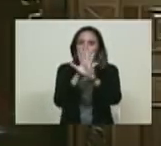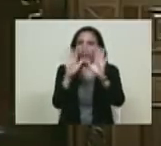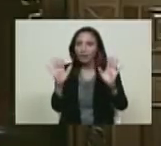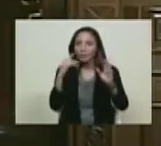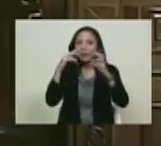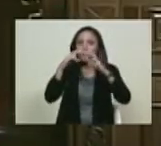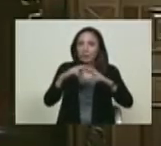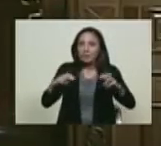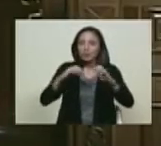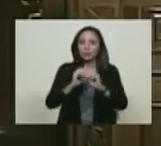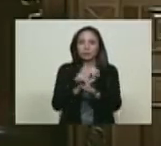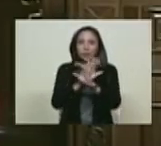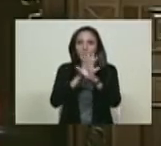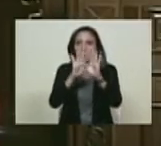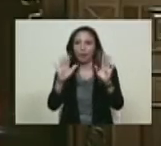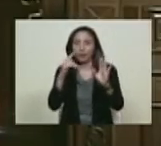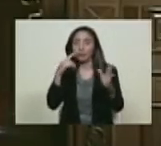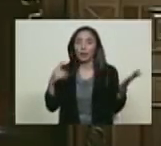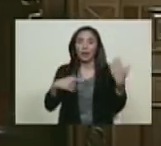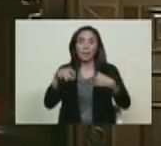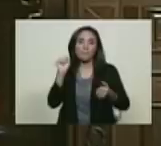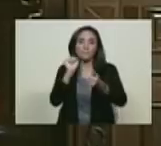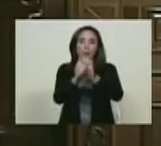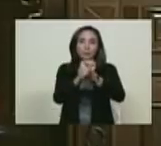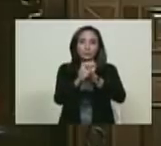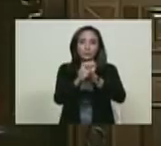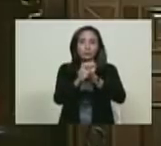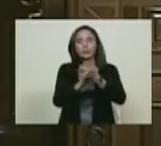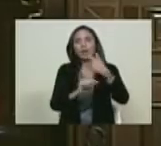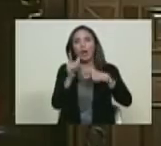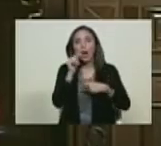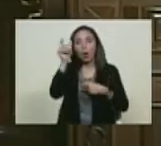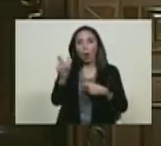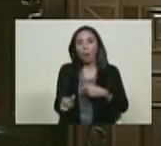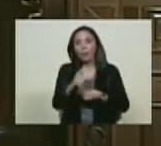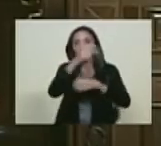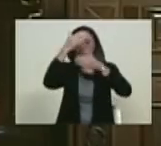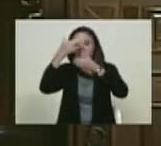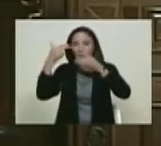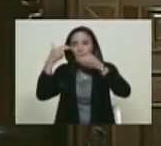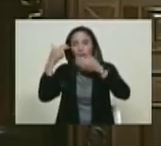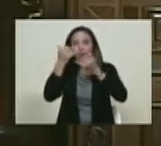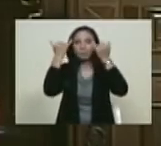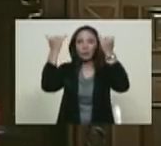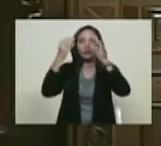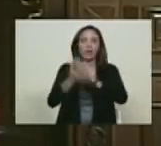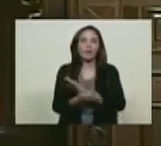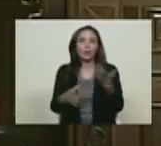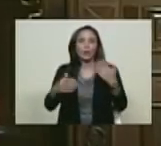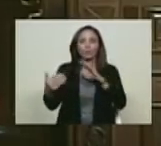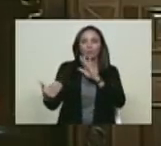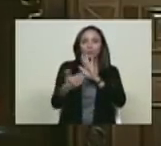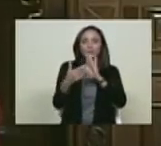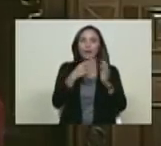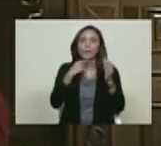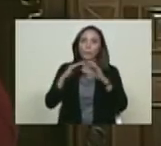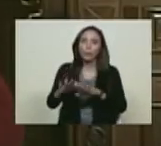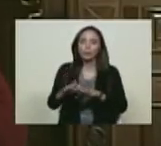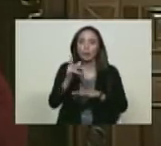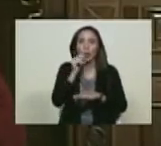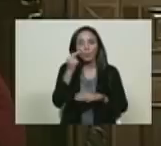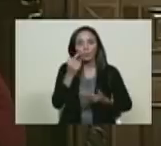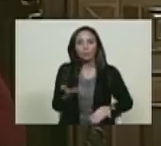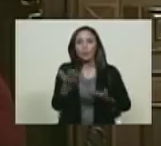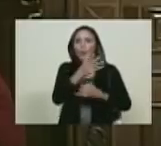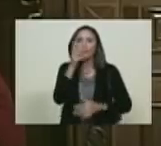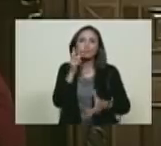esta nueva etapa, luego de la captura de uno de los agentes terroristas preparadores del atentado, alias Morfeo. Vamos a